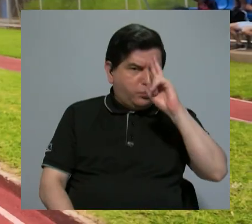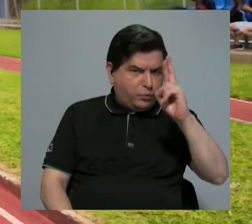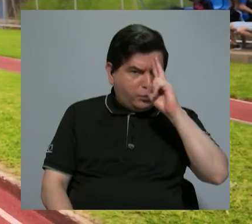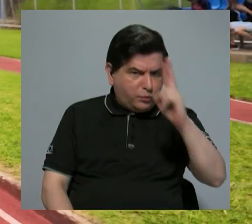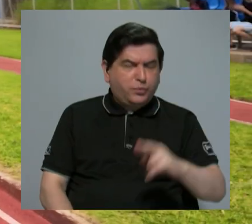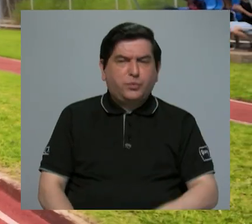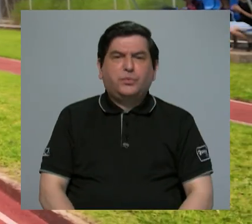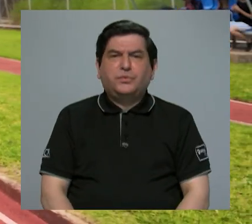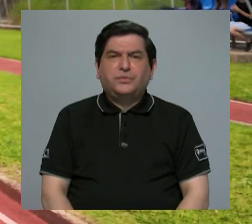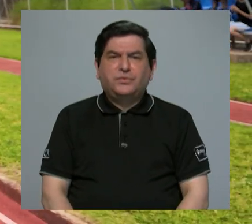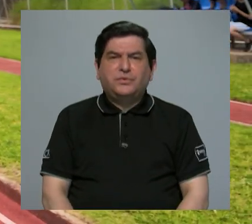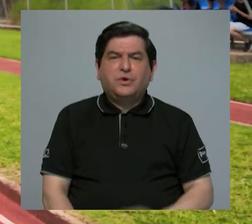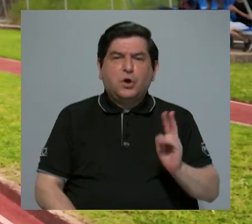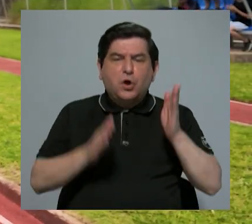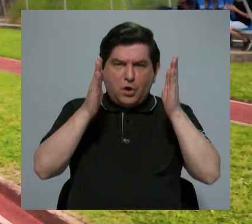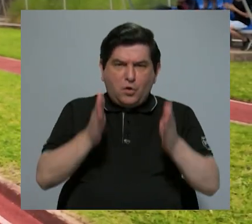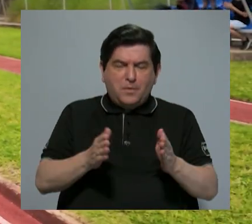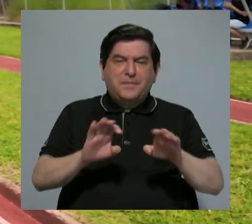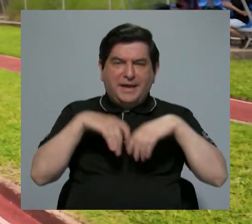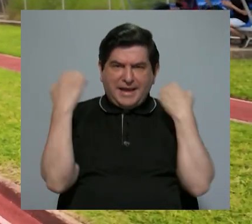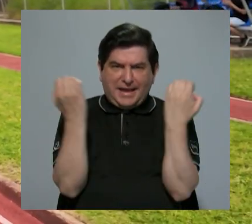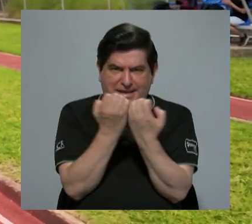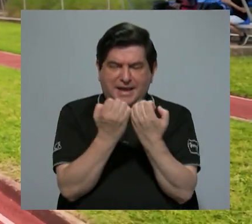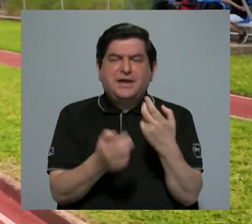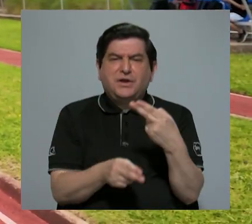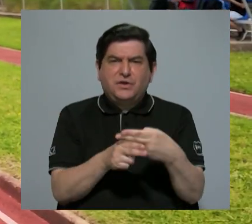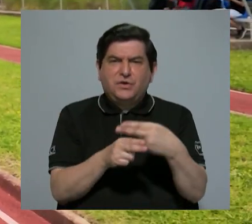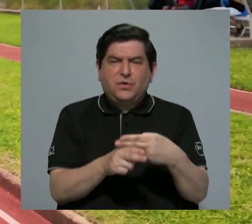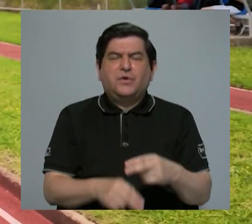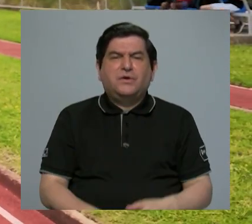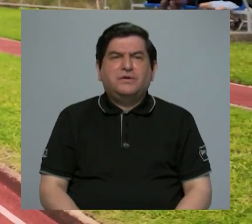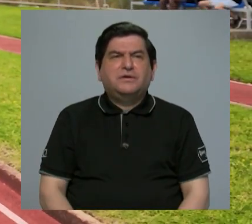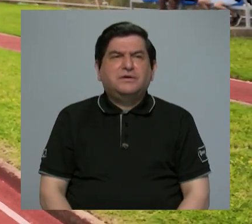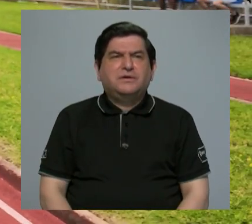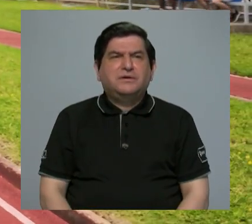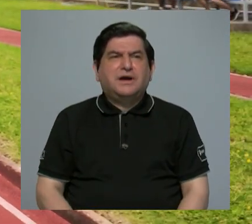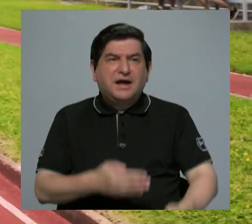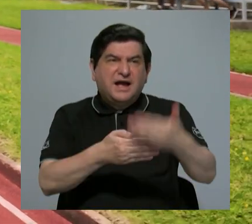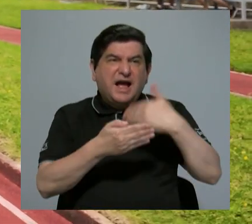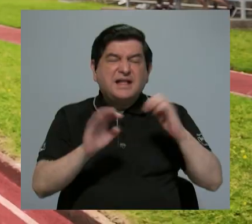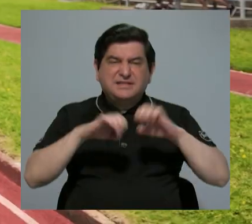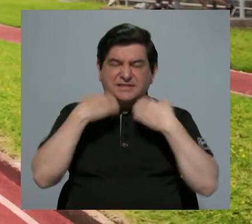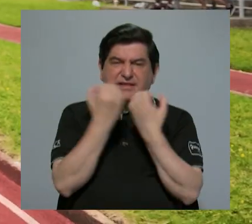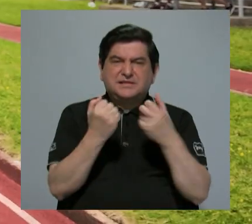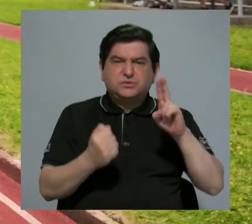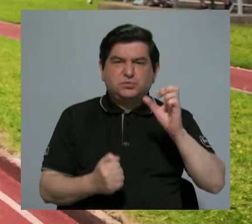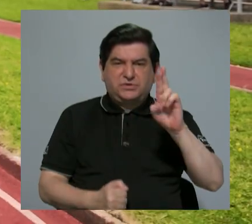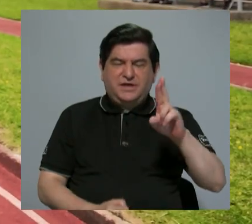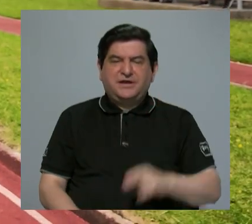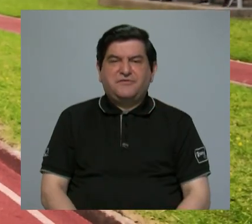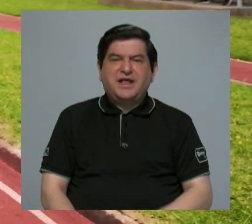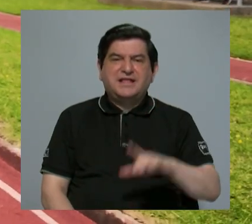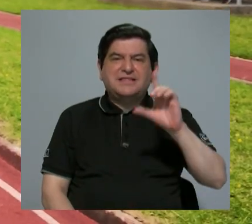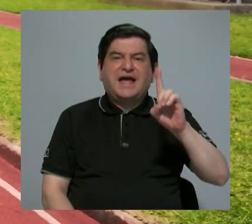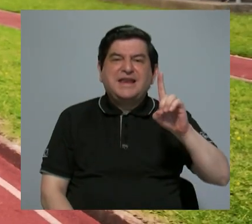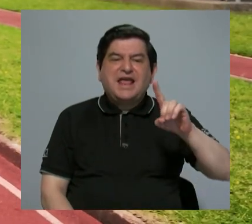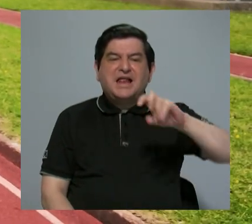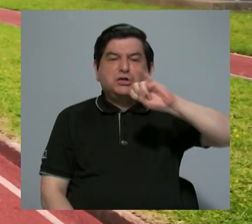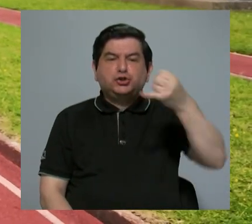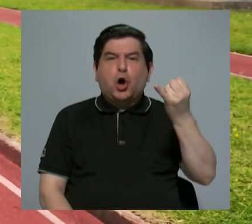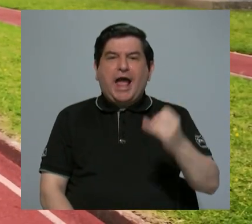mucho a un compañero que está en el equipo que se llama, bueno, estuvo en el equipo de la UCR que se llama Daniel